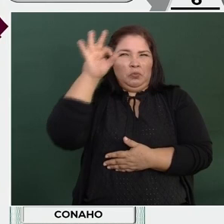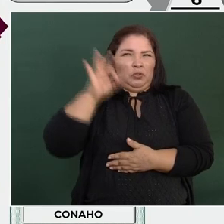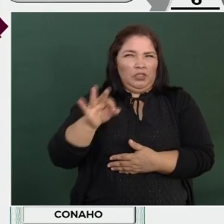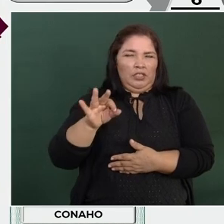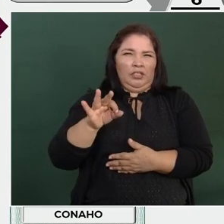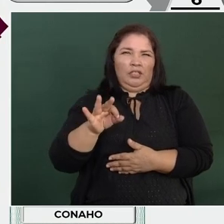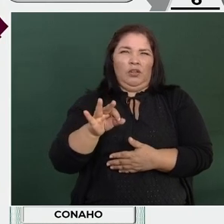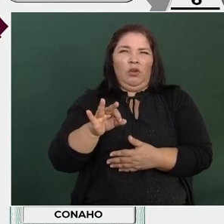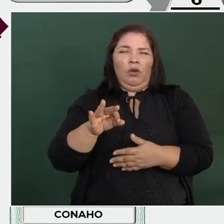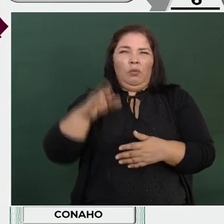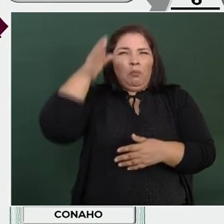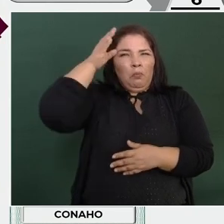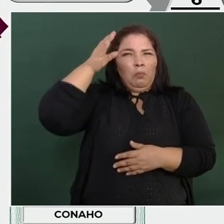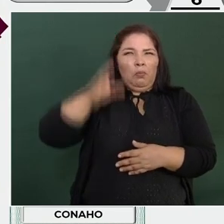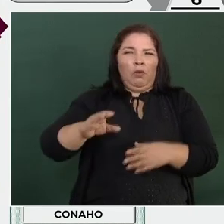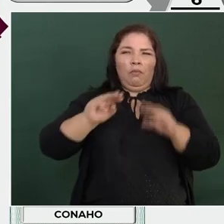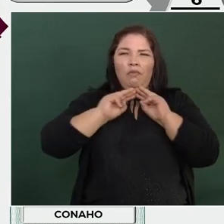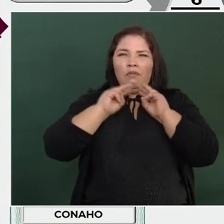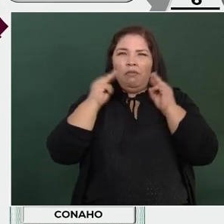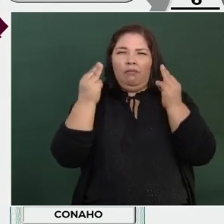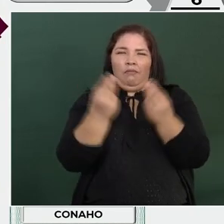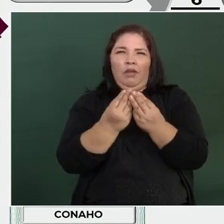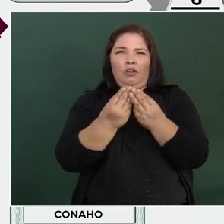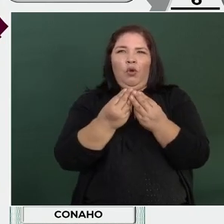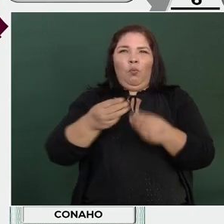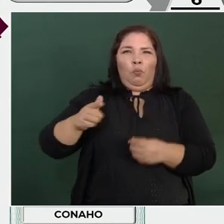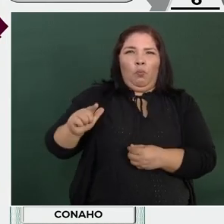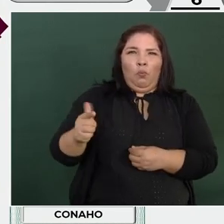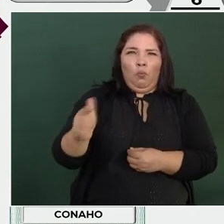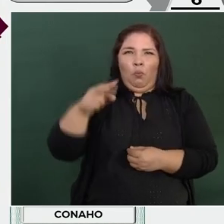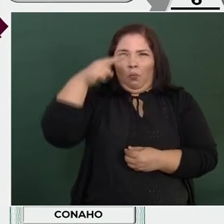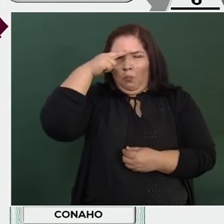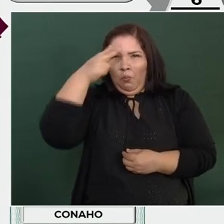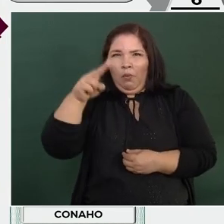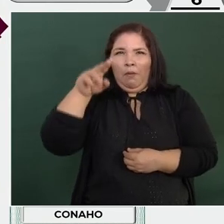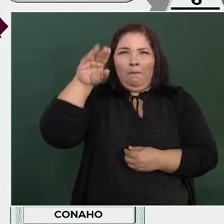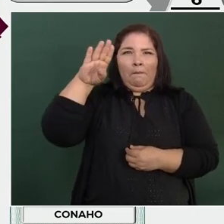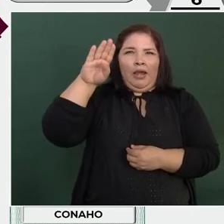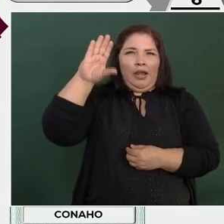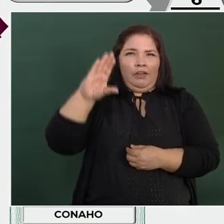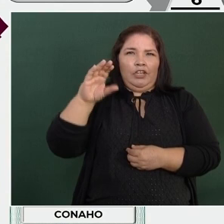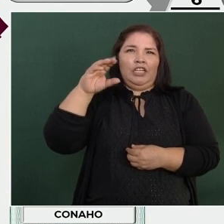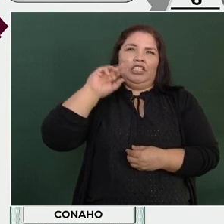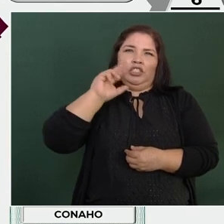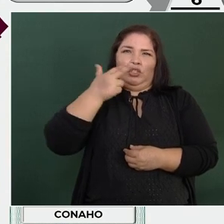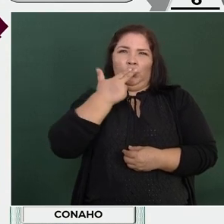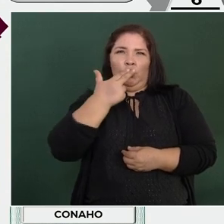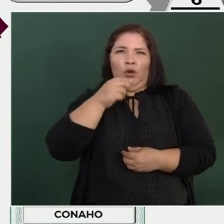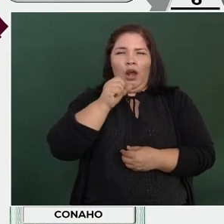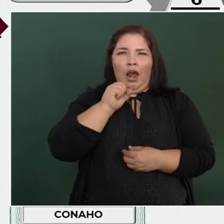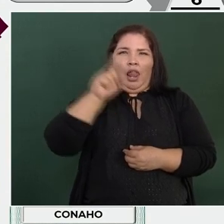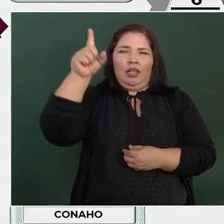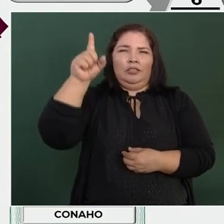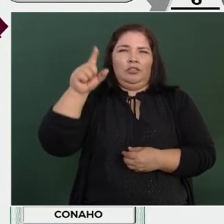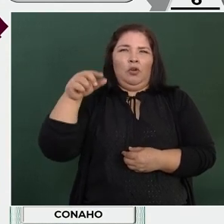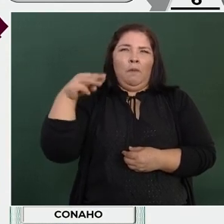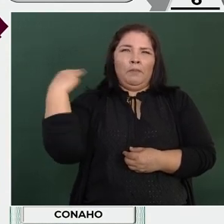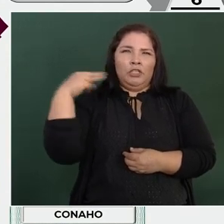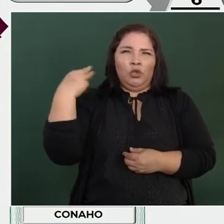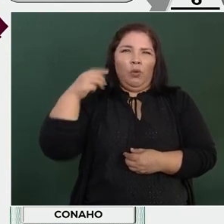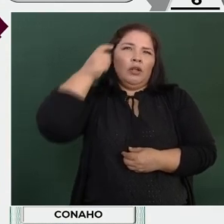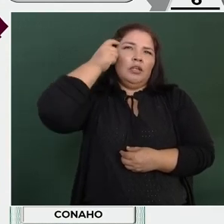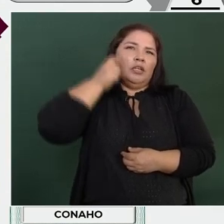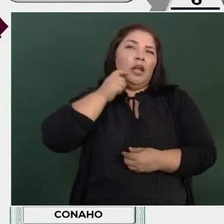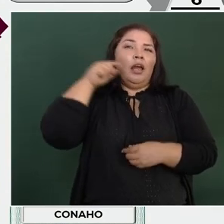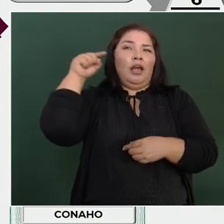vinculados a la delincuencia organizada, como es Guanajuato, México, Baja California, Chihuahua, Jalisco, Michoacán y Guerrero. Ahí